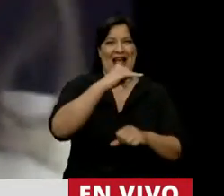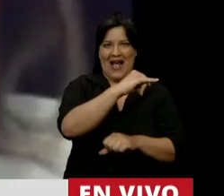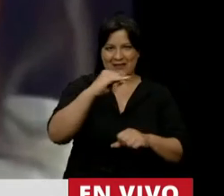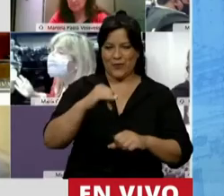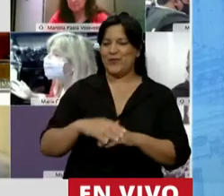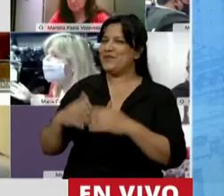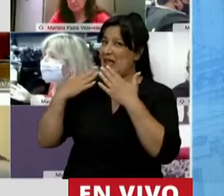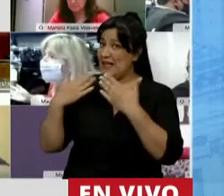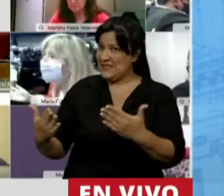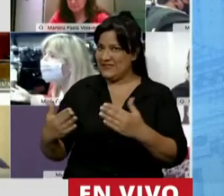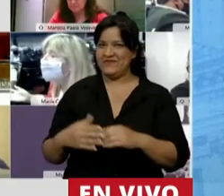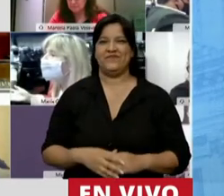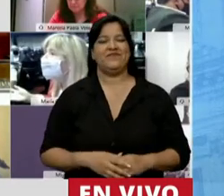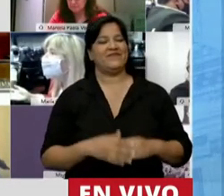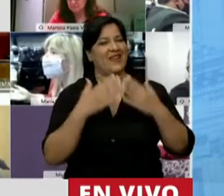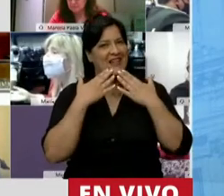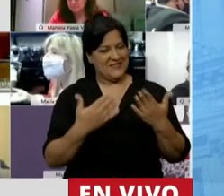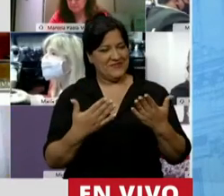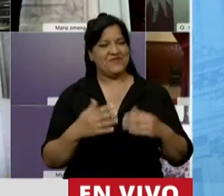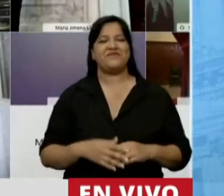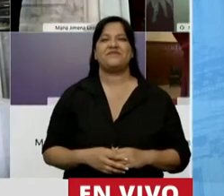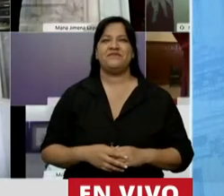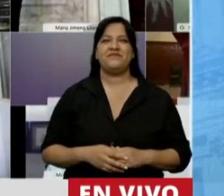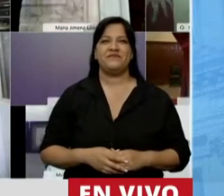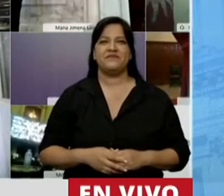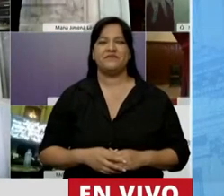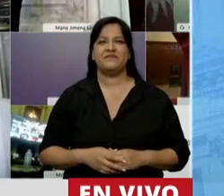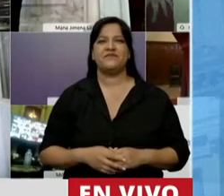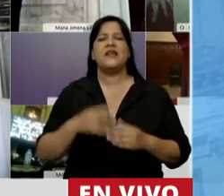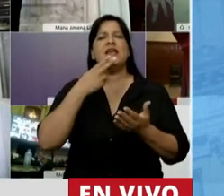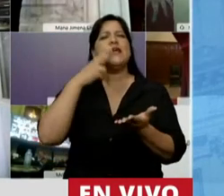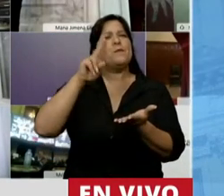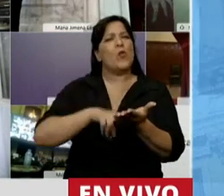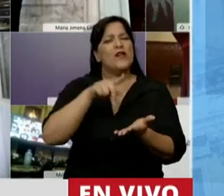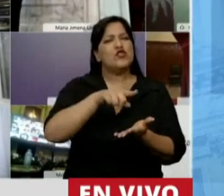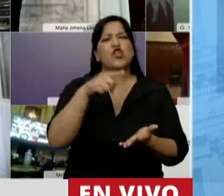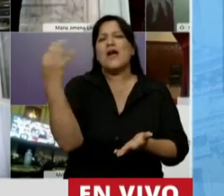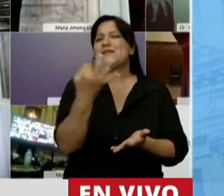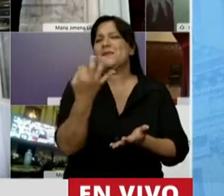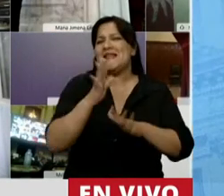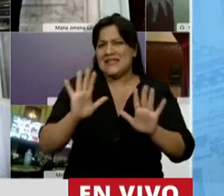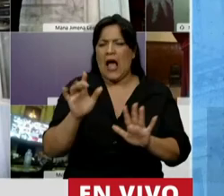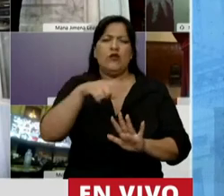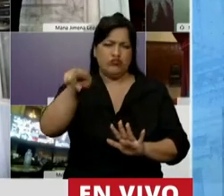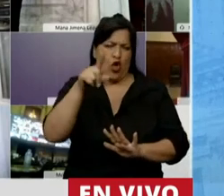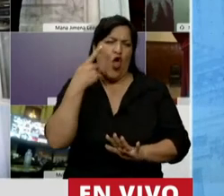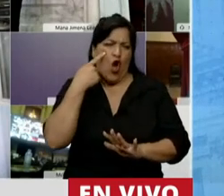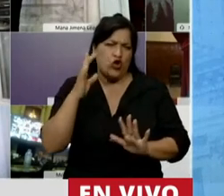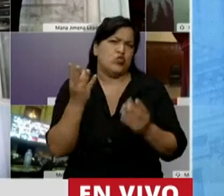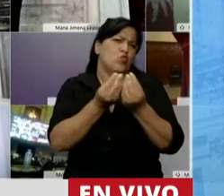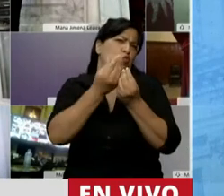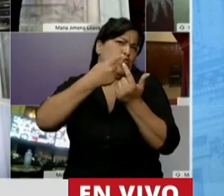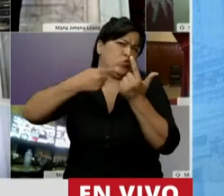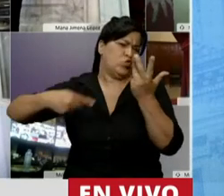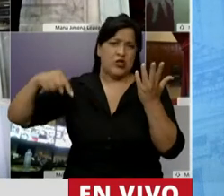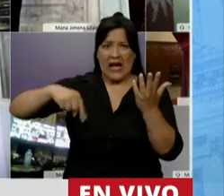diputada. Gracias. Sí. Impuestos excepcionales conocemos, y muchos